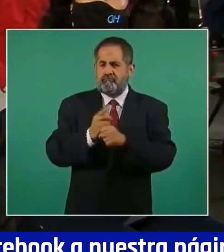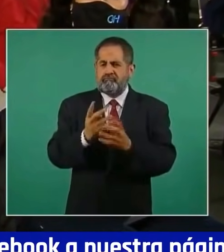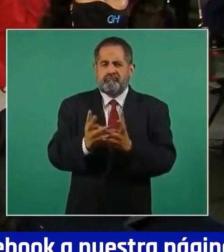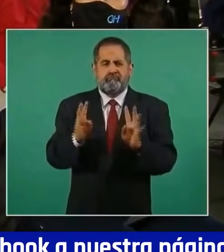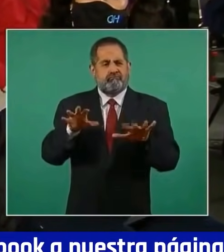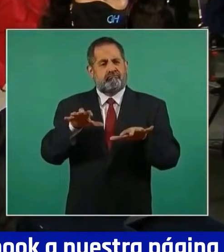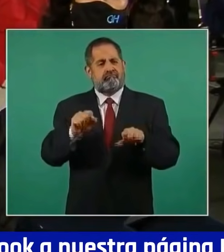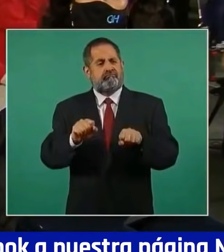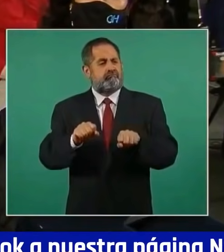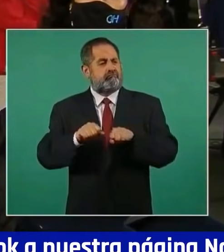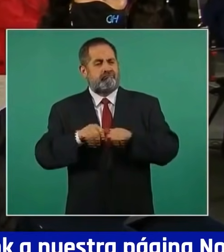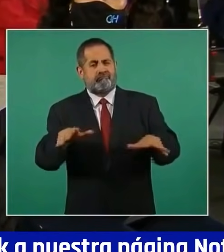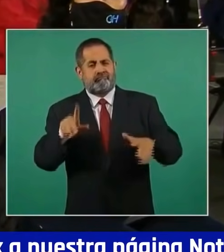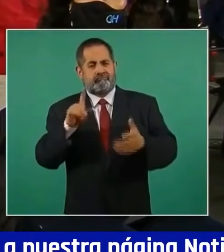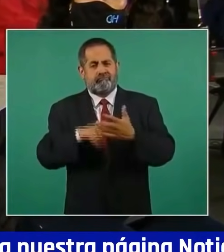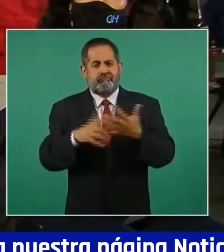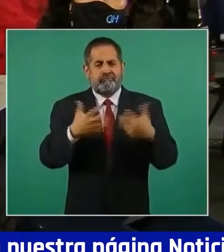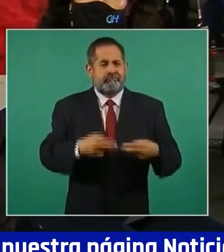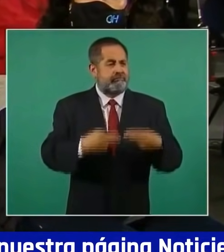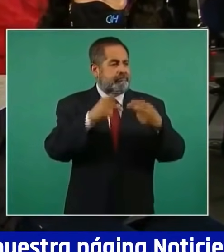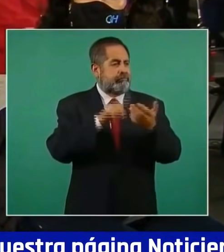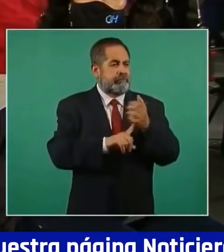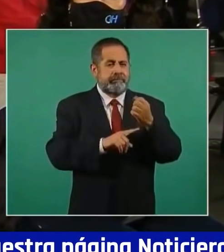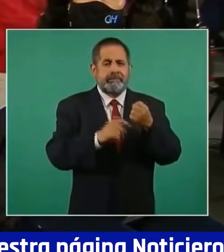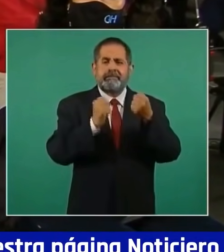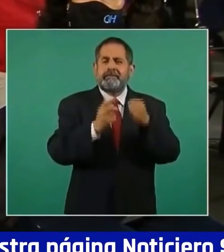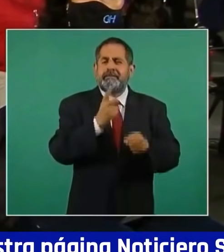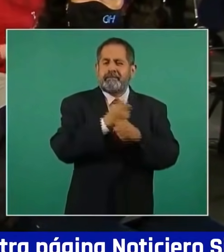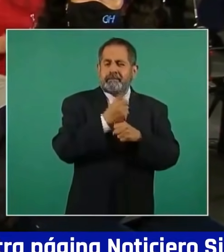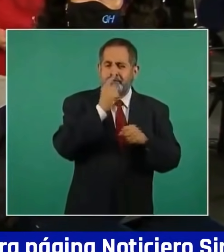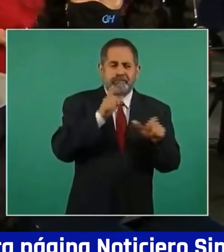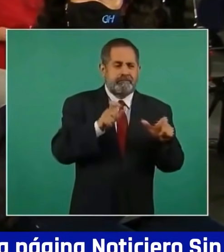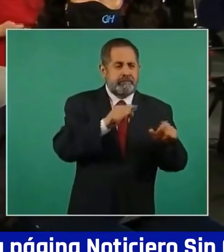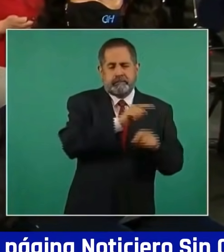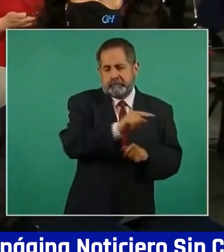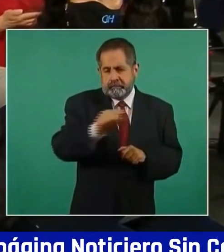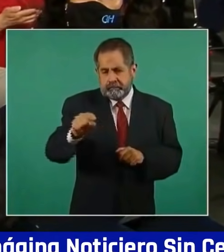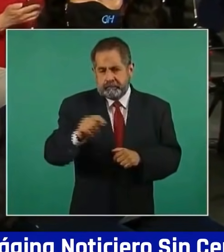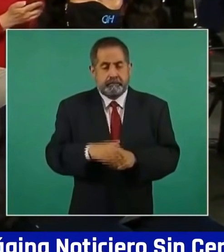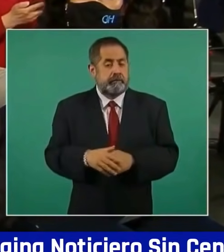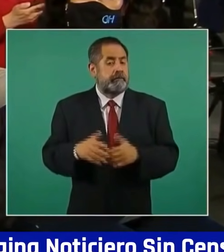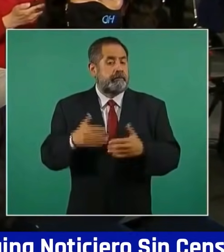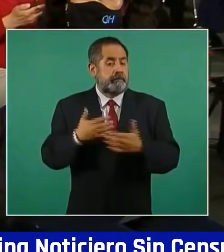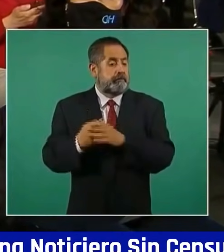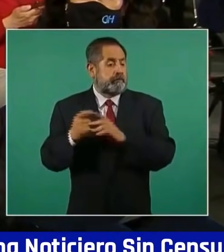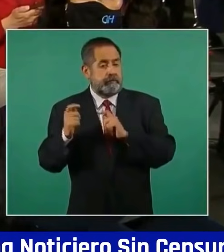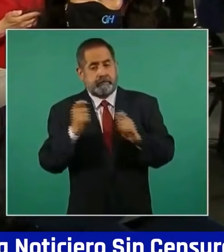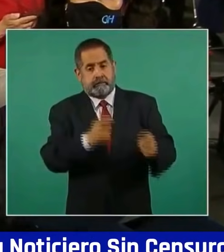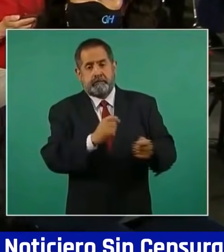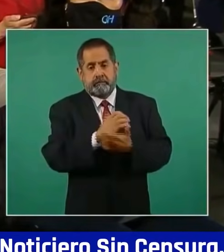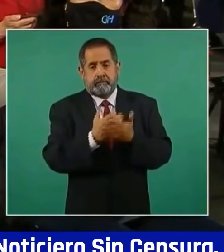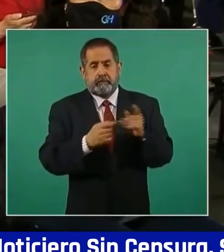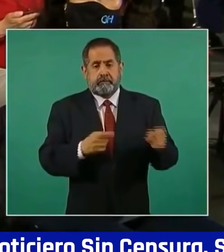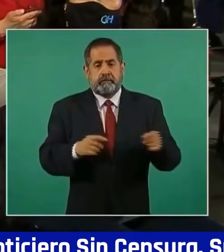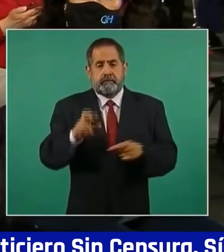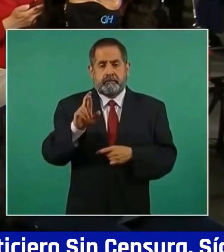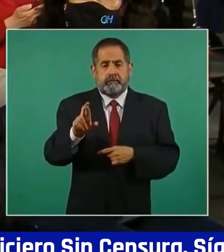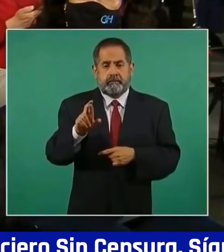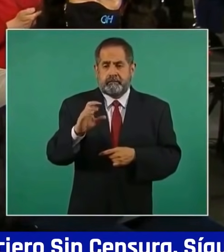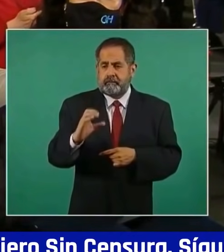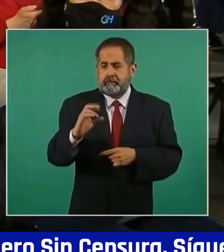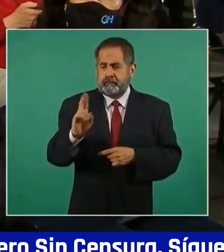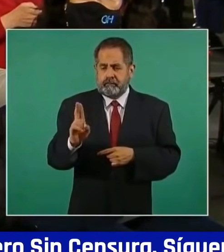todo el país de empresas de seguridad. La empresa que está dando por adjudicación directa es